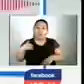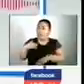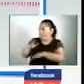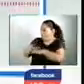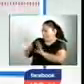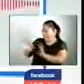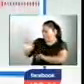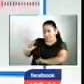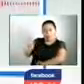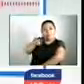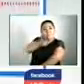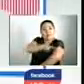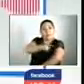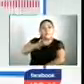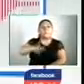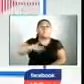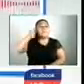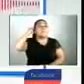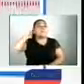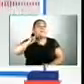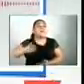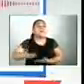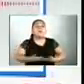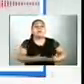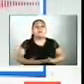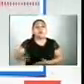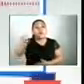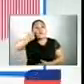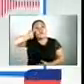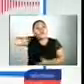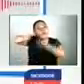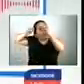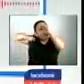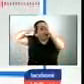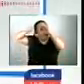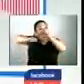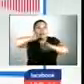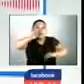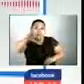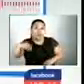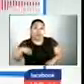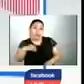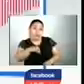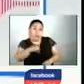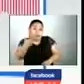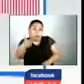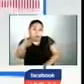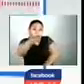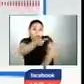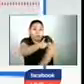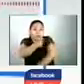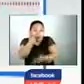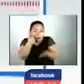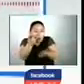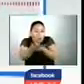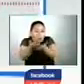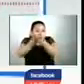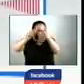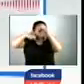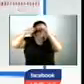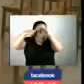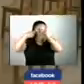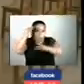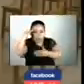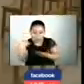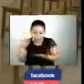allí. Y mi hijo le dijo, vea el video. Este señor dice que lo vacunó y yo quiero que usted vea el video. Y la mujer lo vio